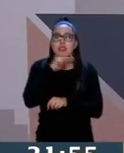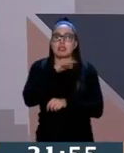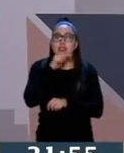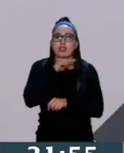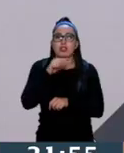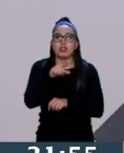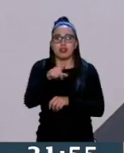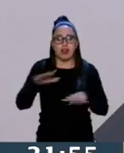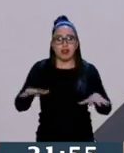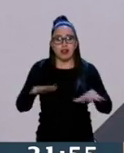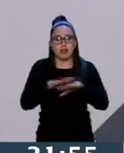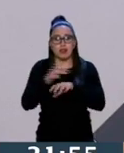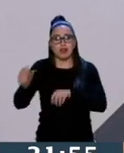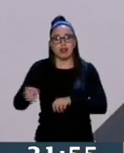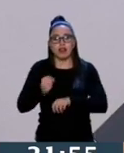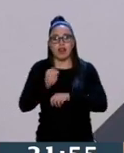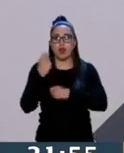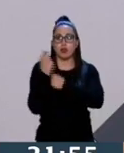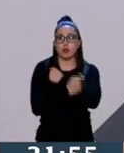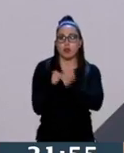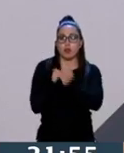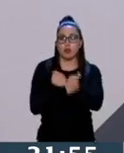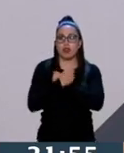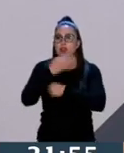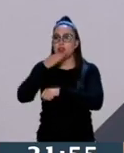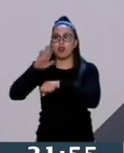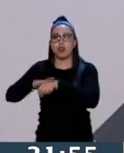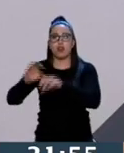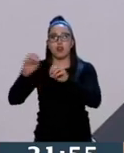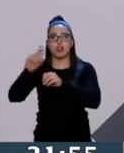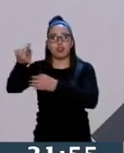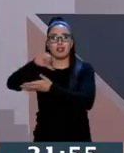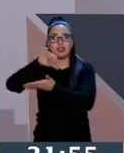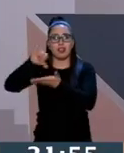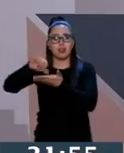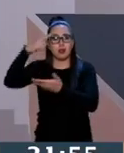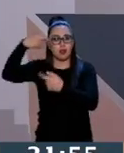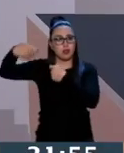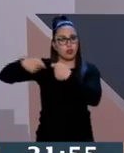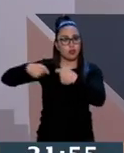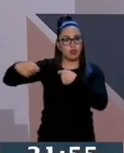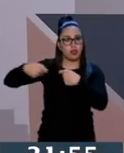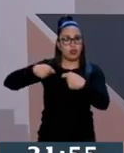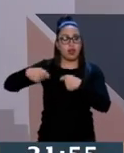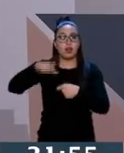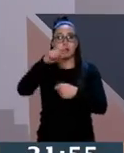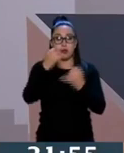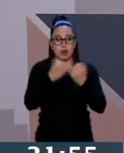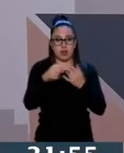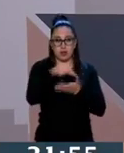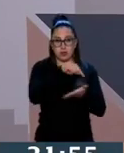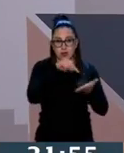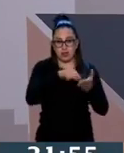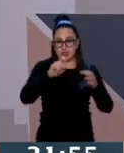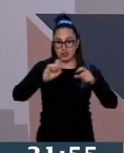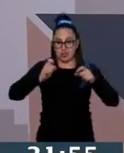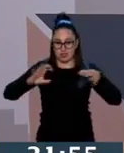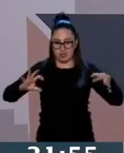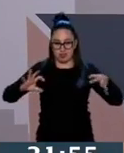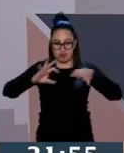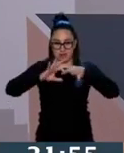cambiado a pilotaje automático al centro de control. La separación del vagón también muestra que hay